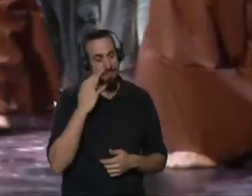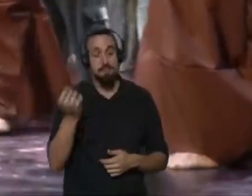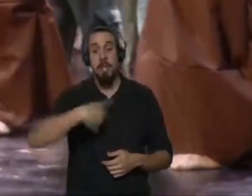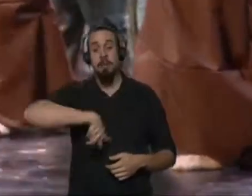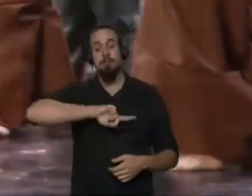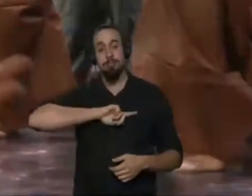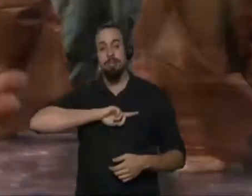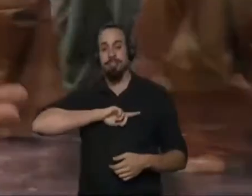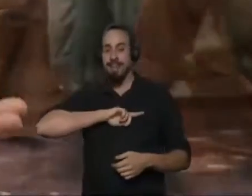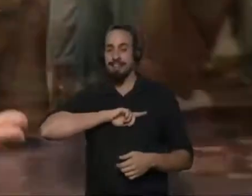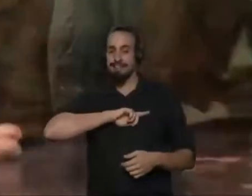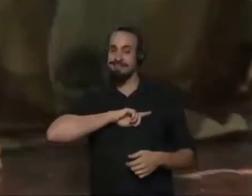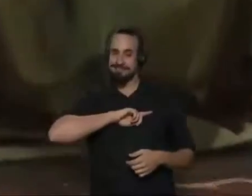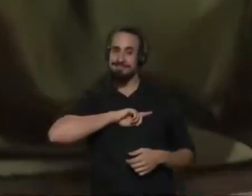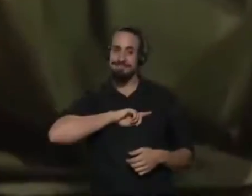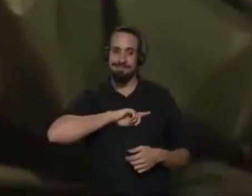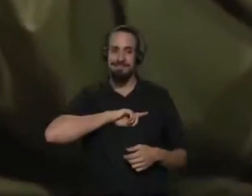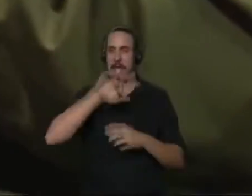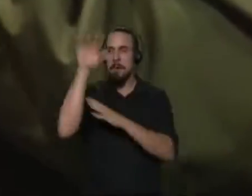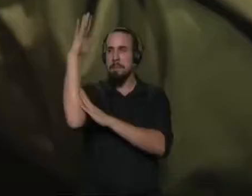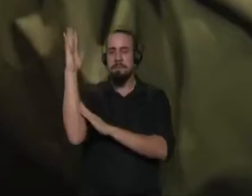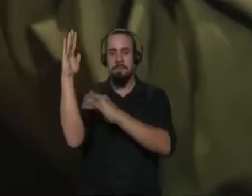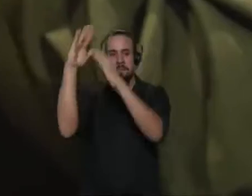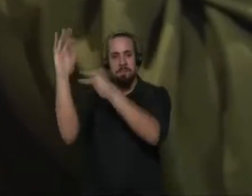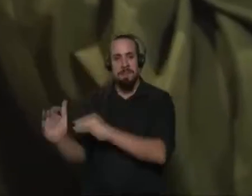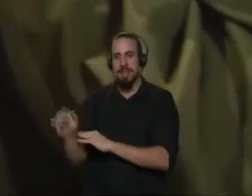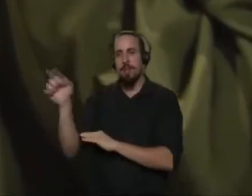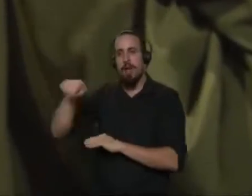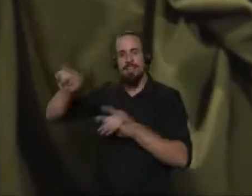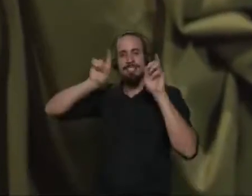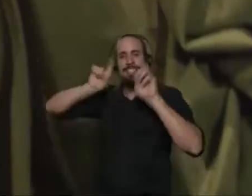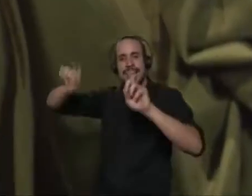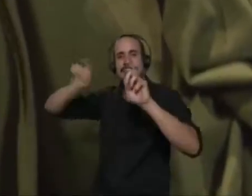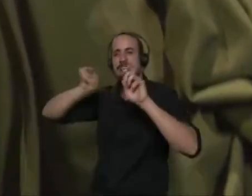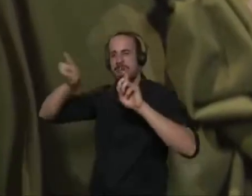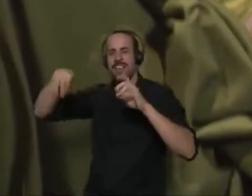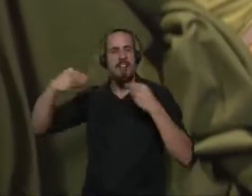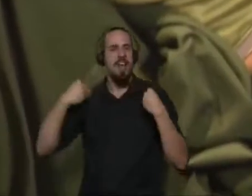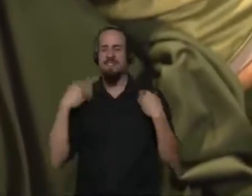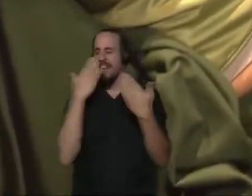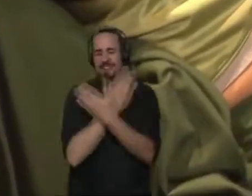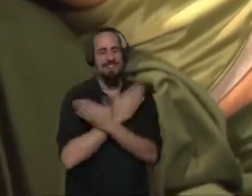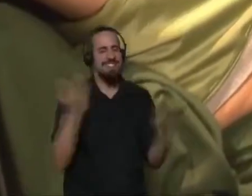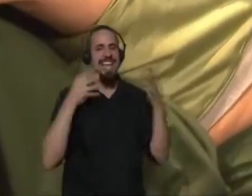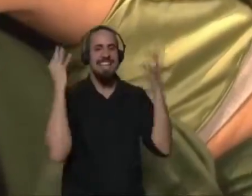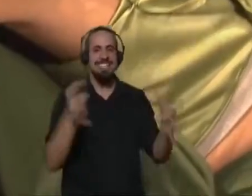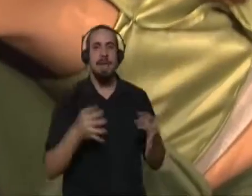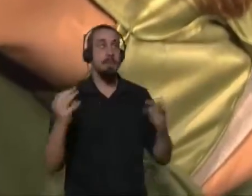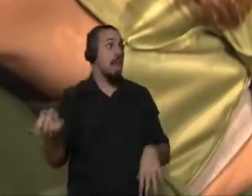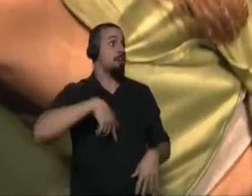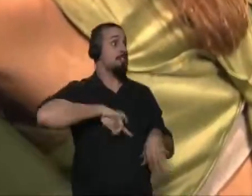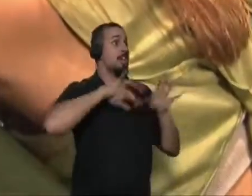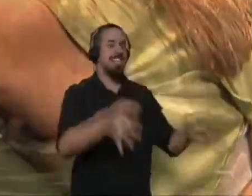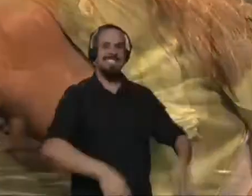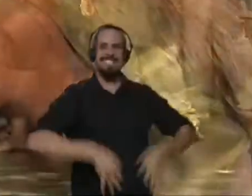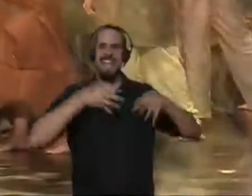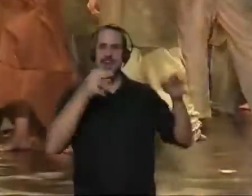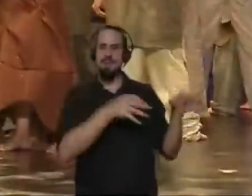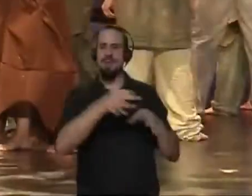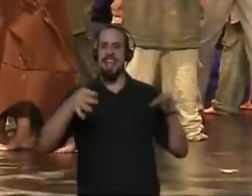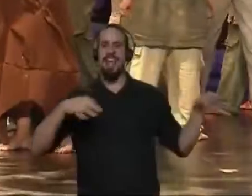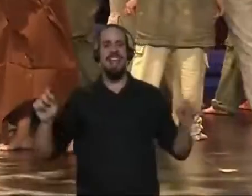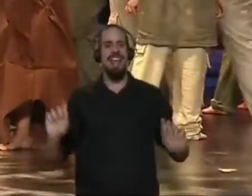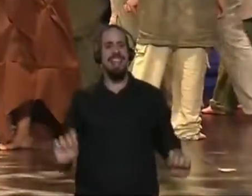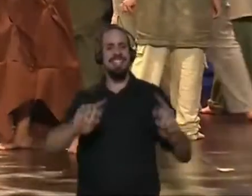Nosotras enseñamos a los pinos a no perderle fe nunca a la vida. Tenemos las de siempre, más que nunca.